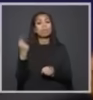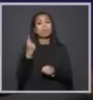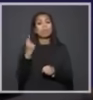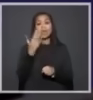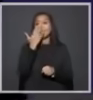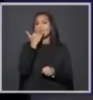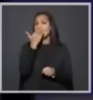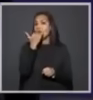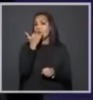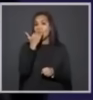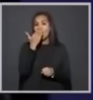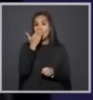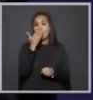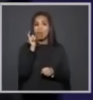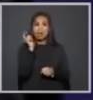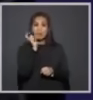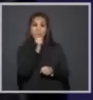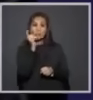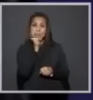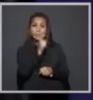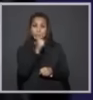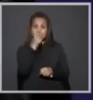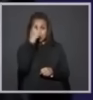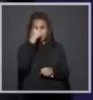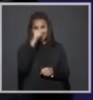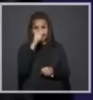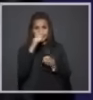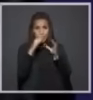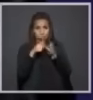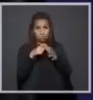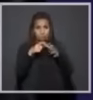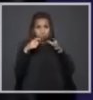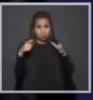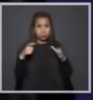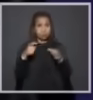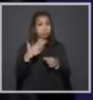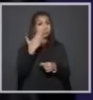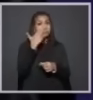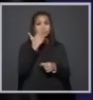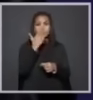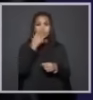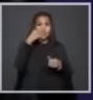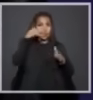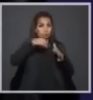no hay inversión, ¿sí? No se están perforando los pozos,